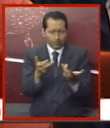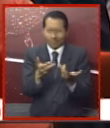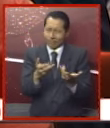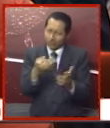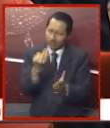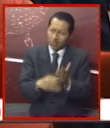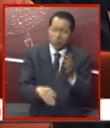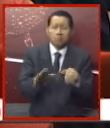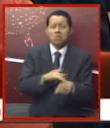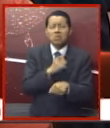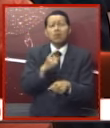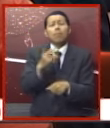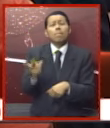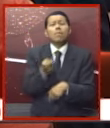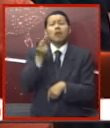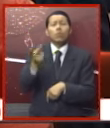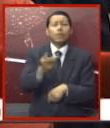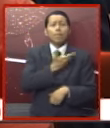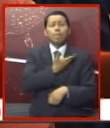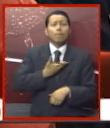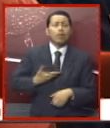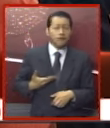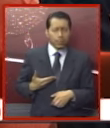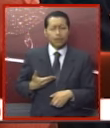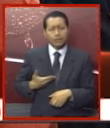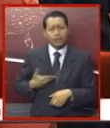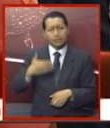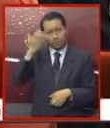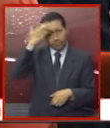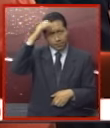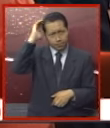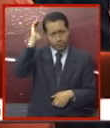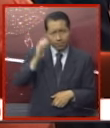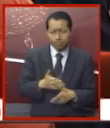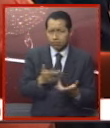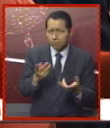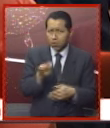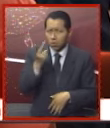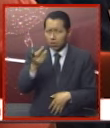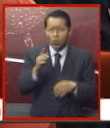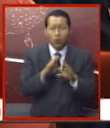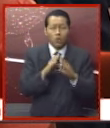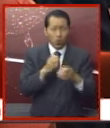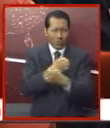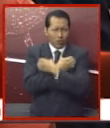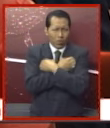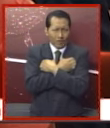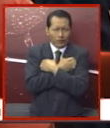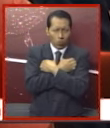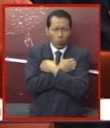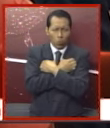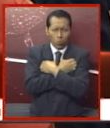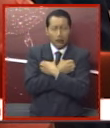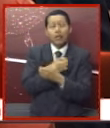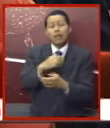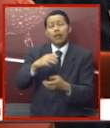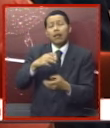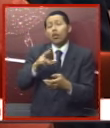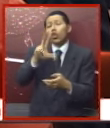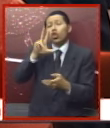que preguntarle al presidente de la República, pues si la educación no se gasta y se